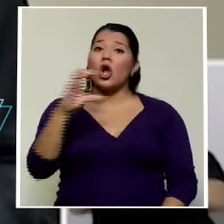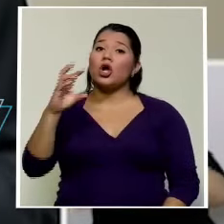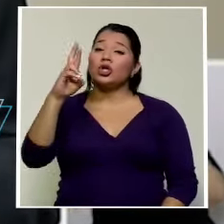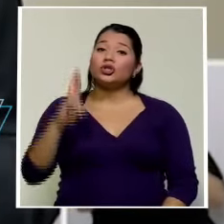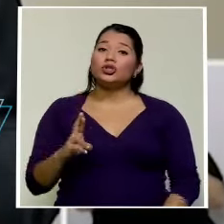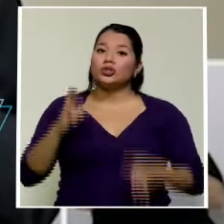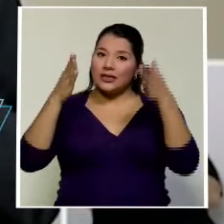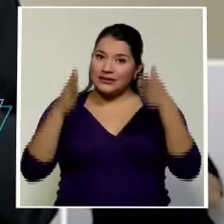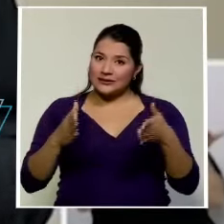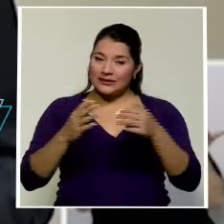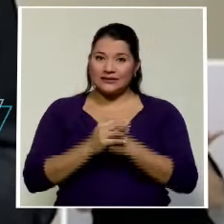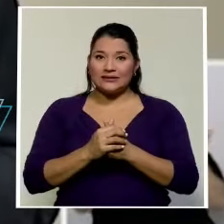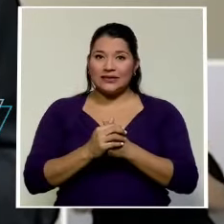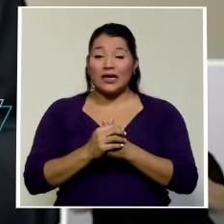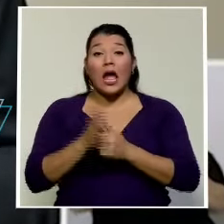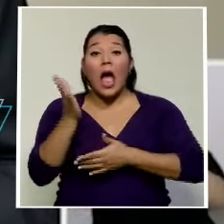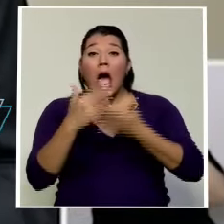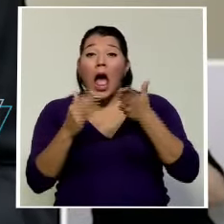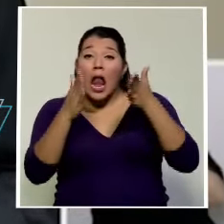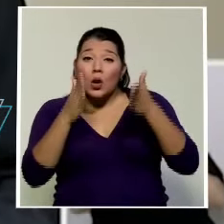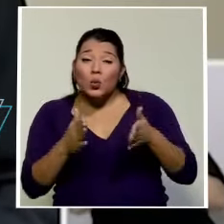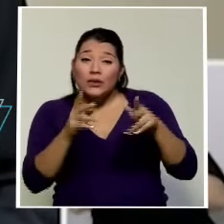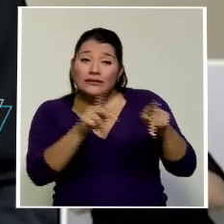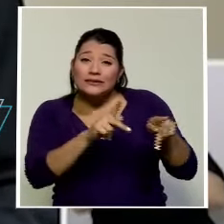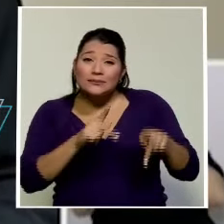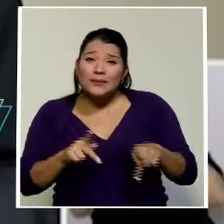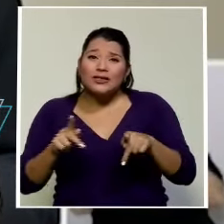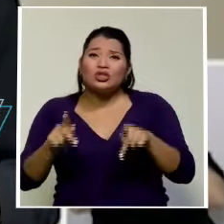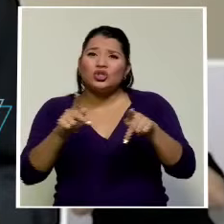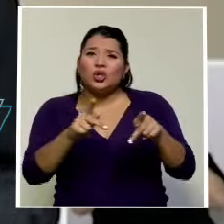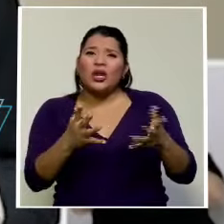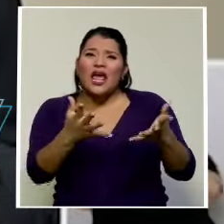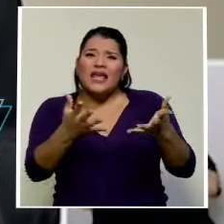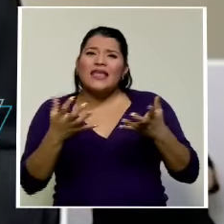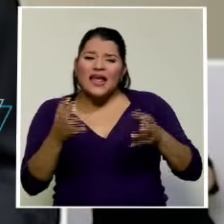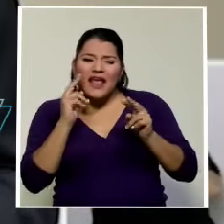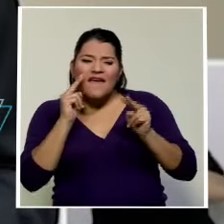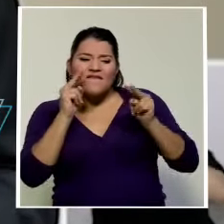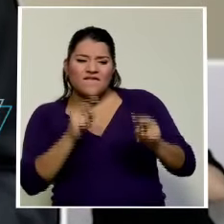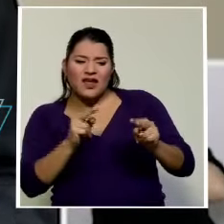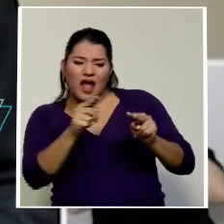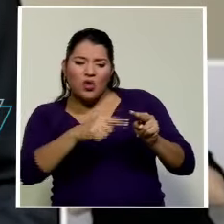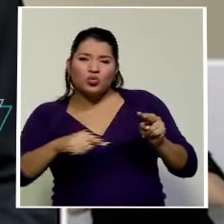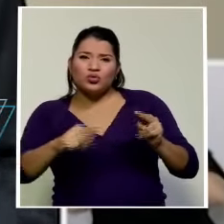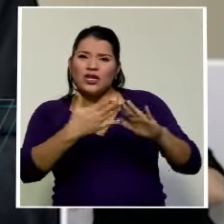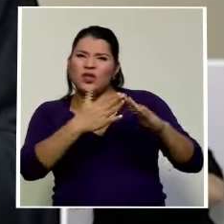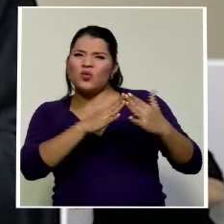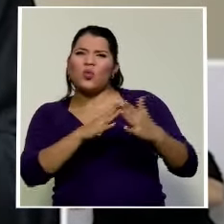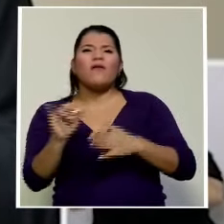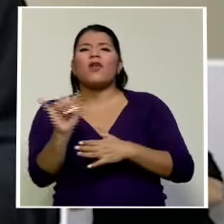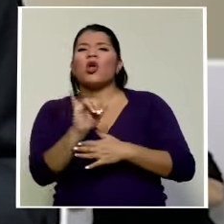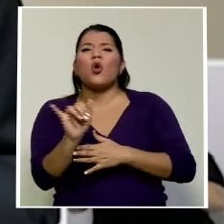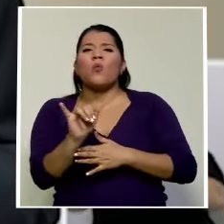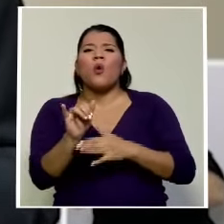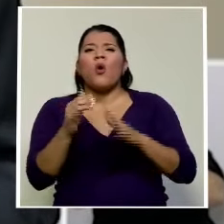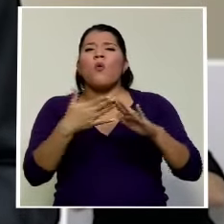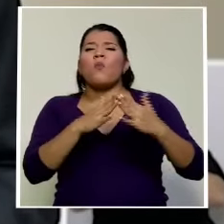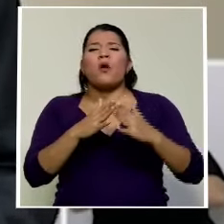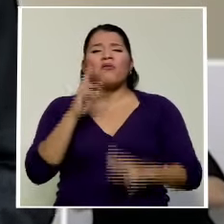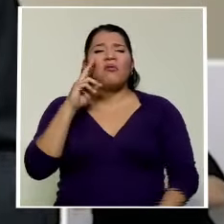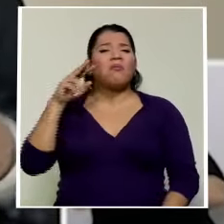Costarricenses, hay quienes los quieren ver convertidos en una masa hastiada y apática. Hay quienes quieren